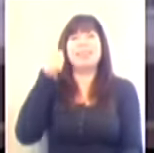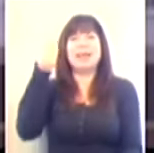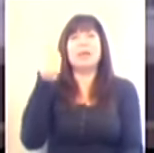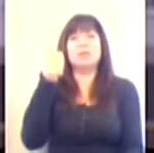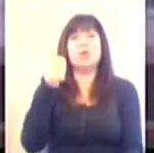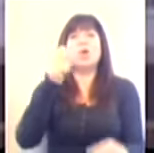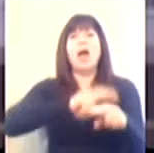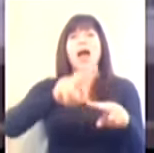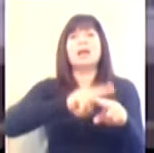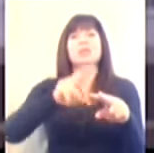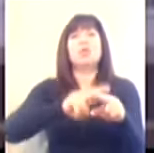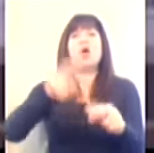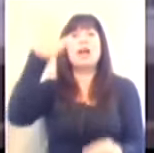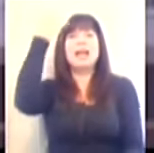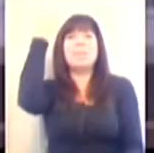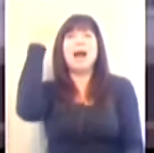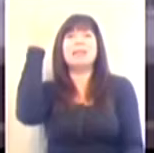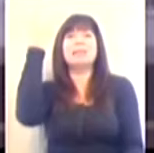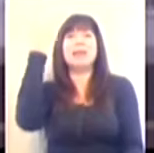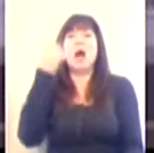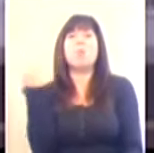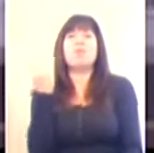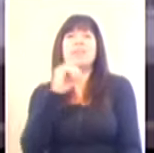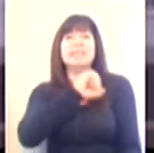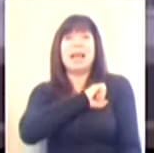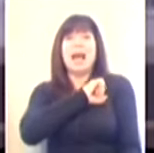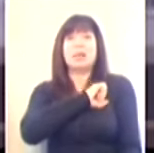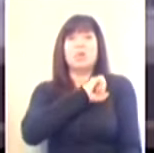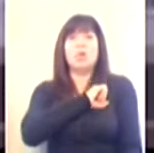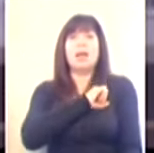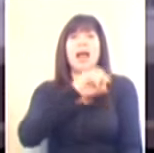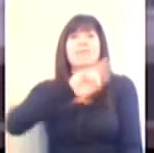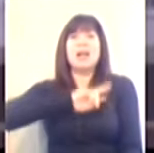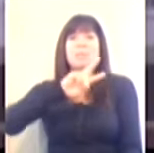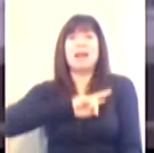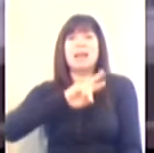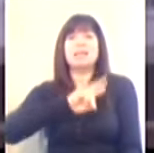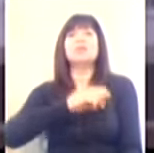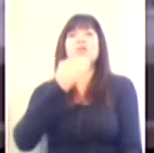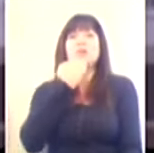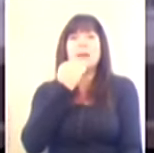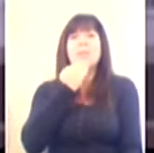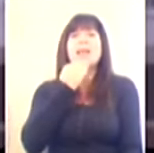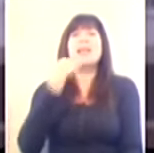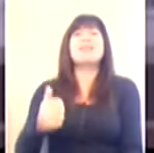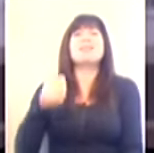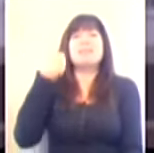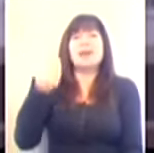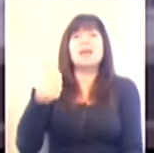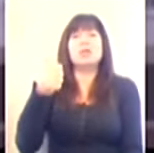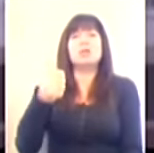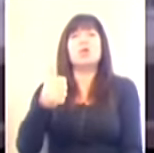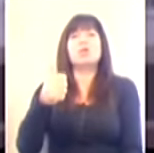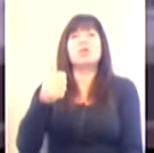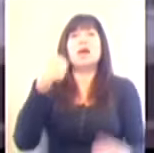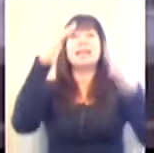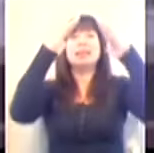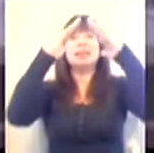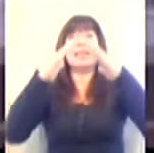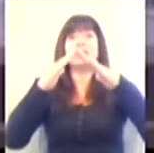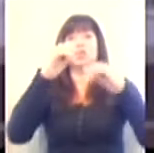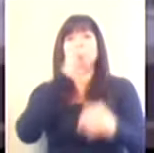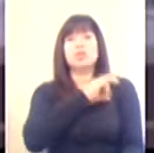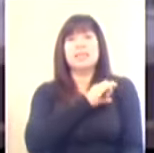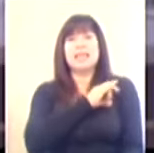de la Pontificia Universidad Católica de Valparaíso. Y a Sebastián Bowen, director ejecutivo de Techo Chile. Agradecer en este año,